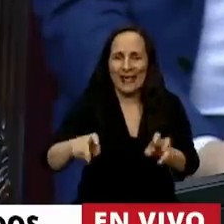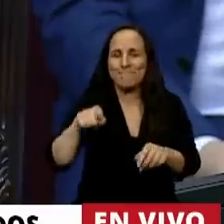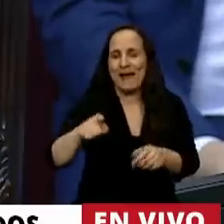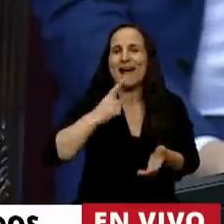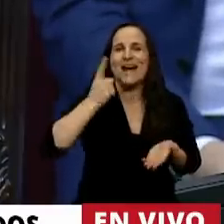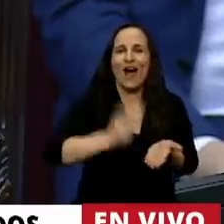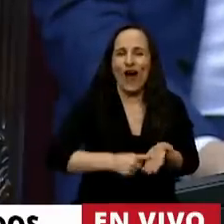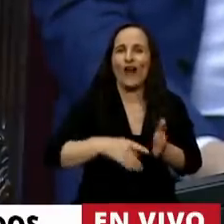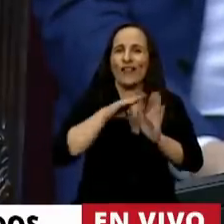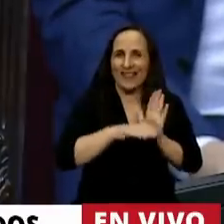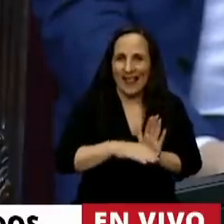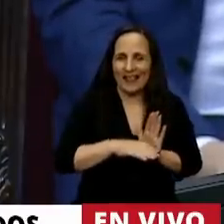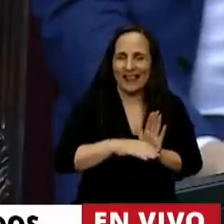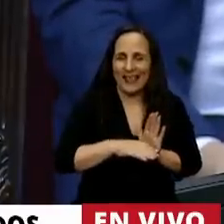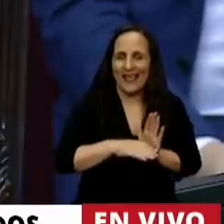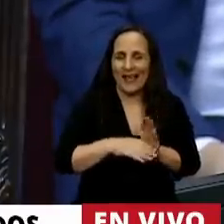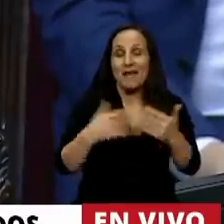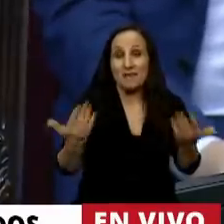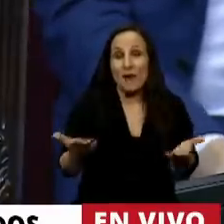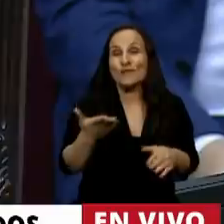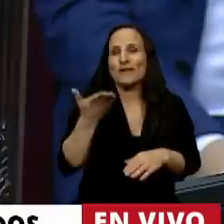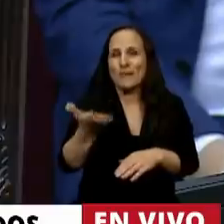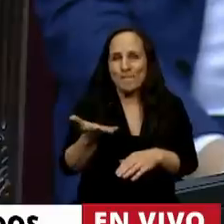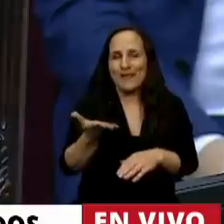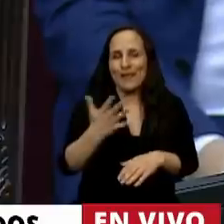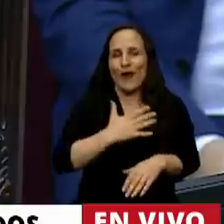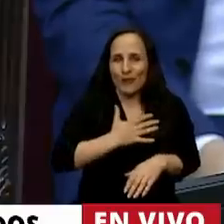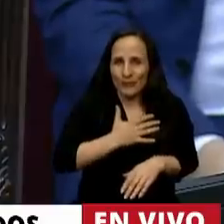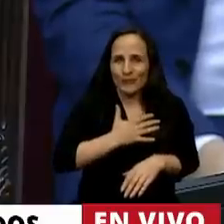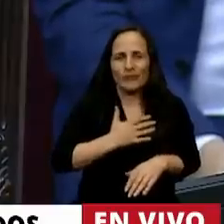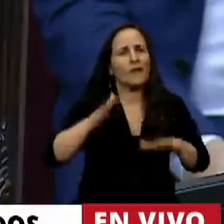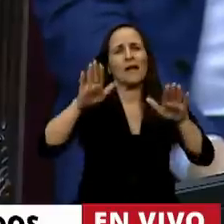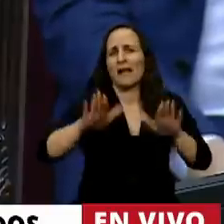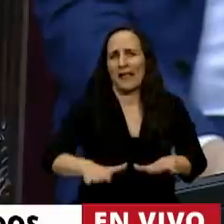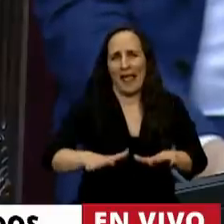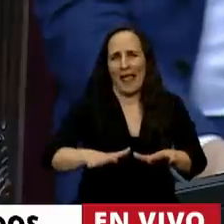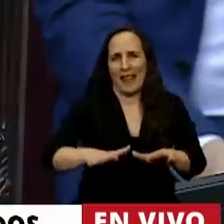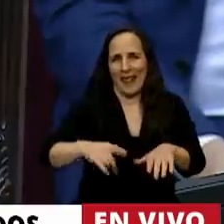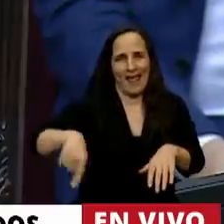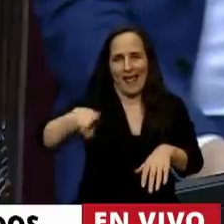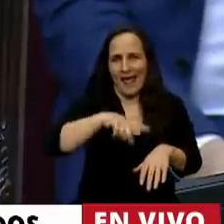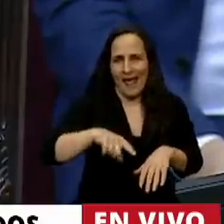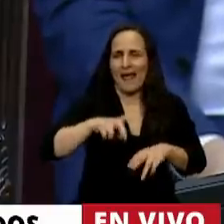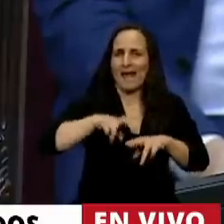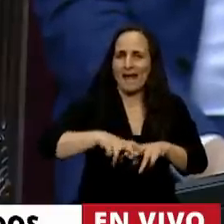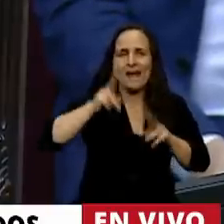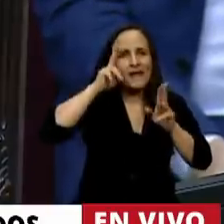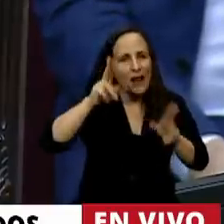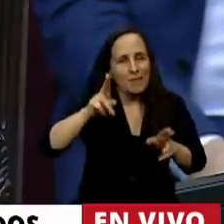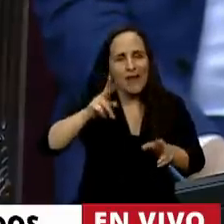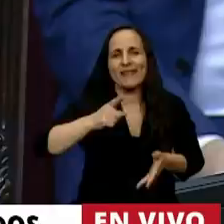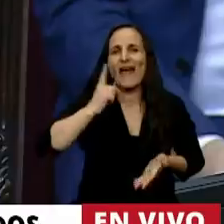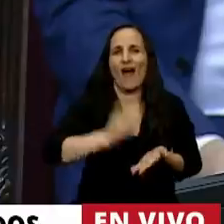orden del día y que por lo tanto les solicito que se queden en sus bancas respetando el orden del